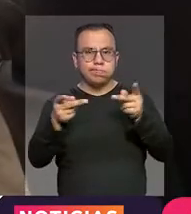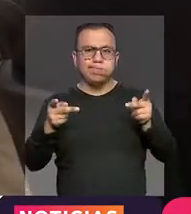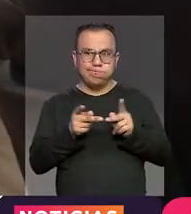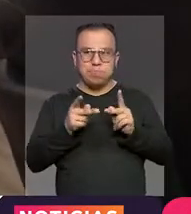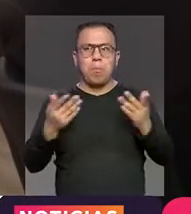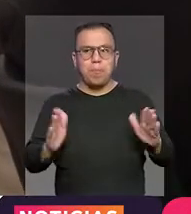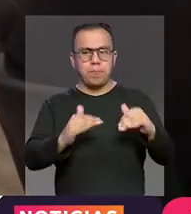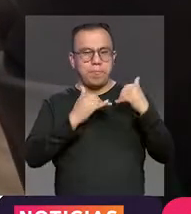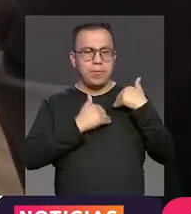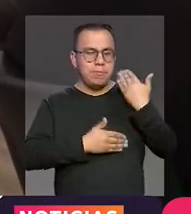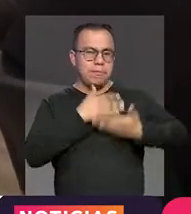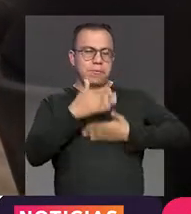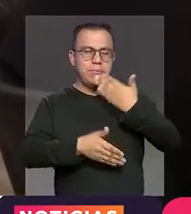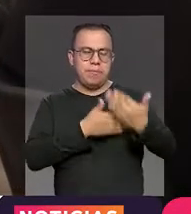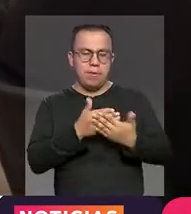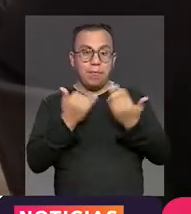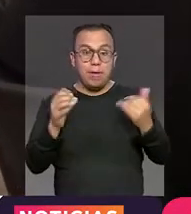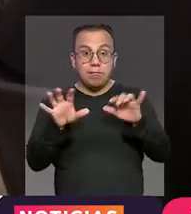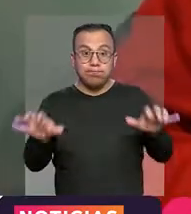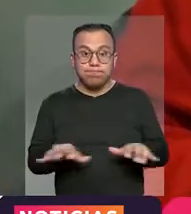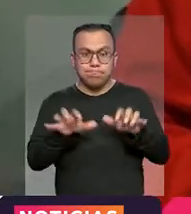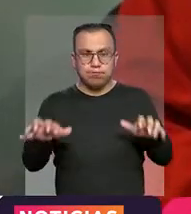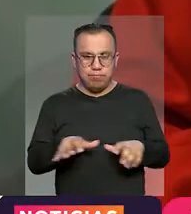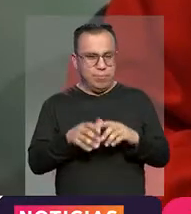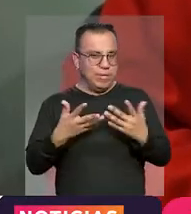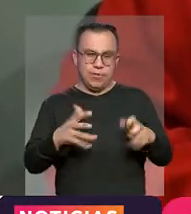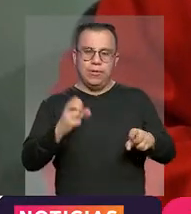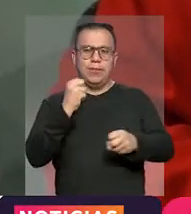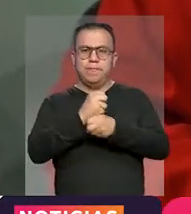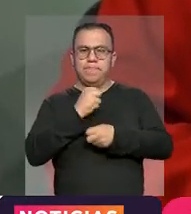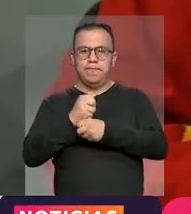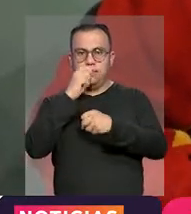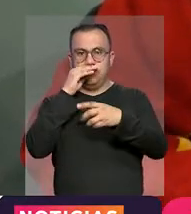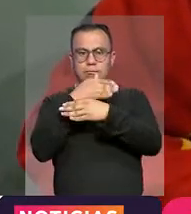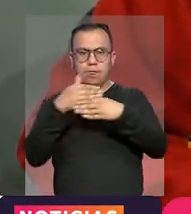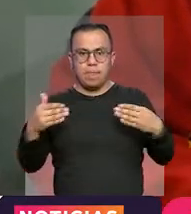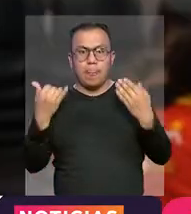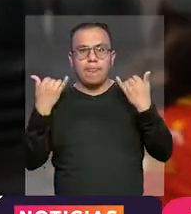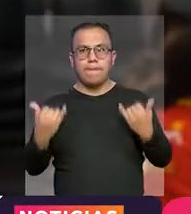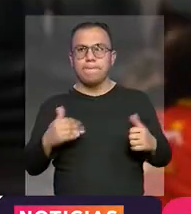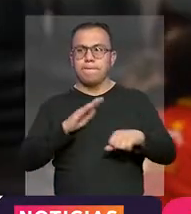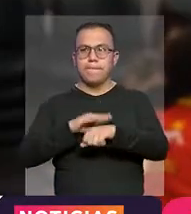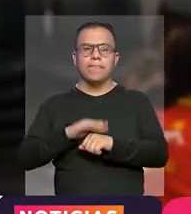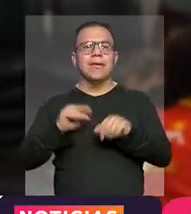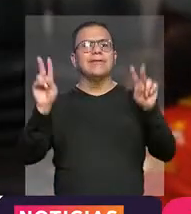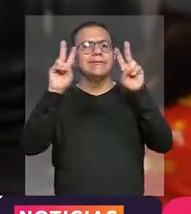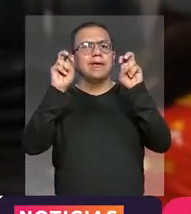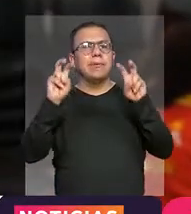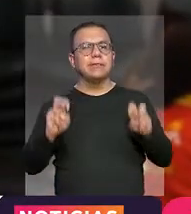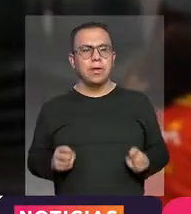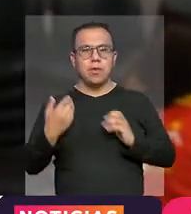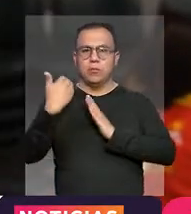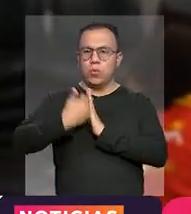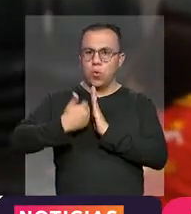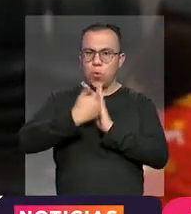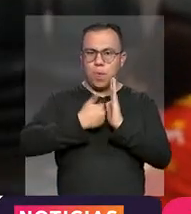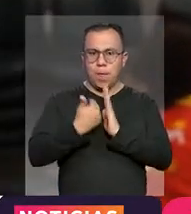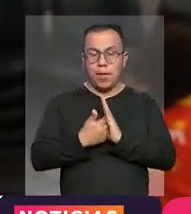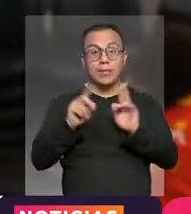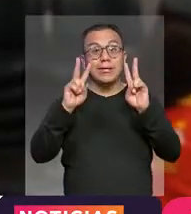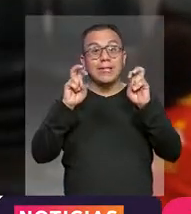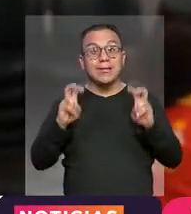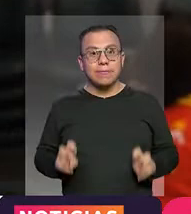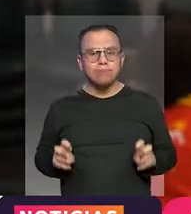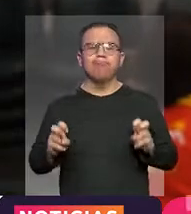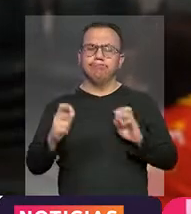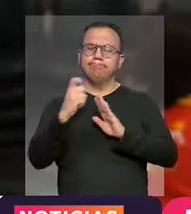de mando unificado para desarrollar acciones contra el trabajo infantil. Lo que se hace es todo el tema de documentos, todo el tema de